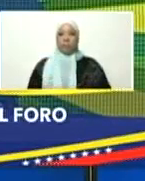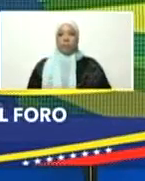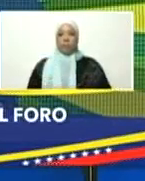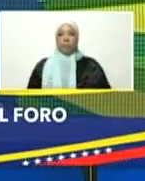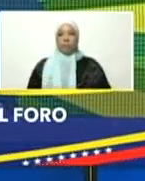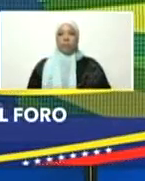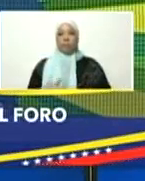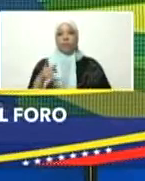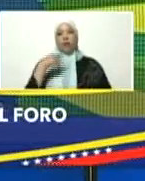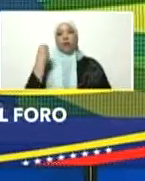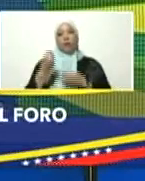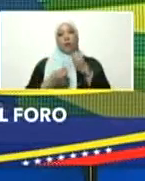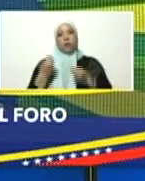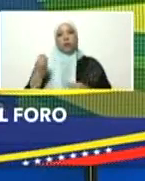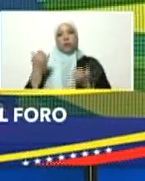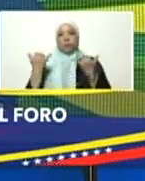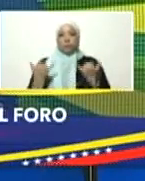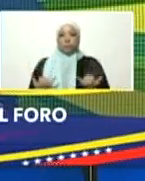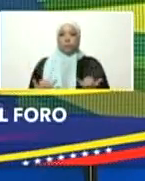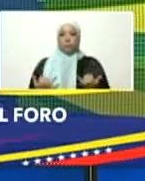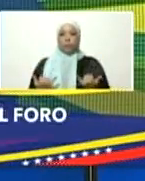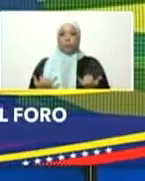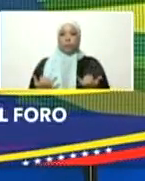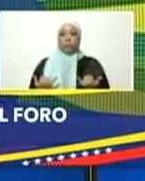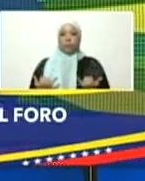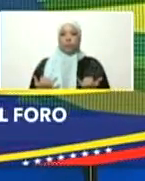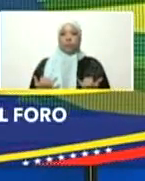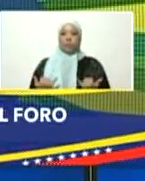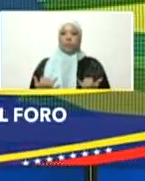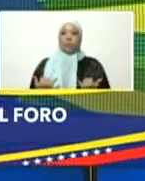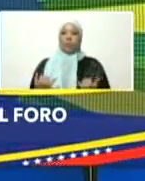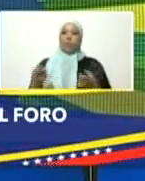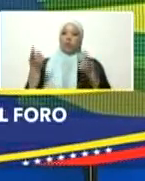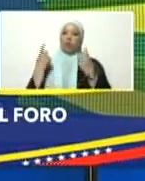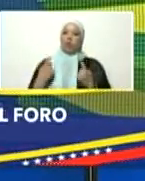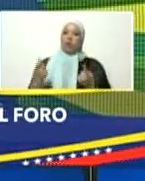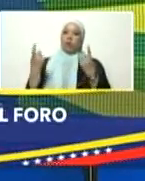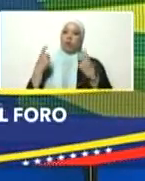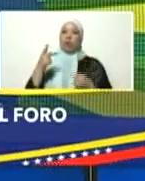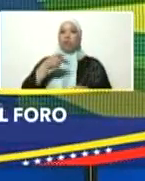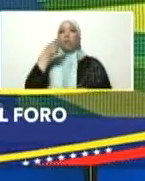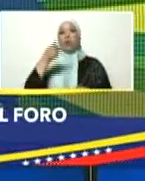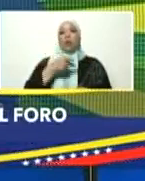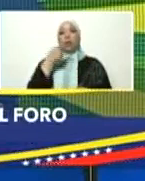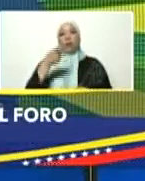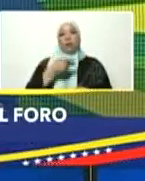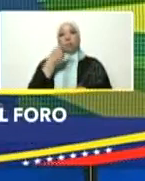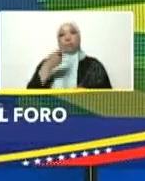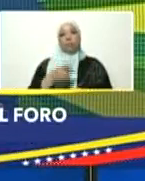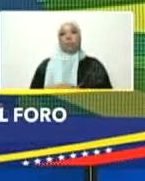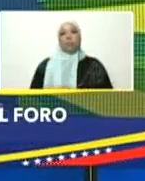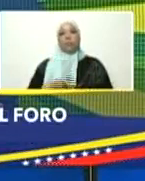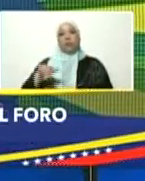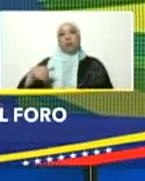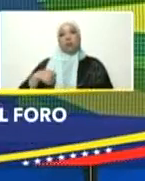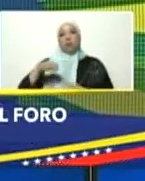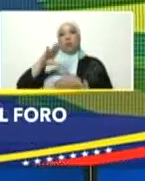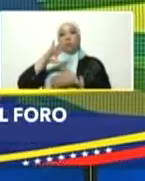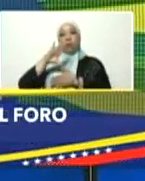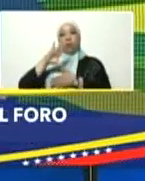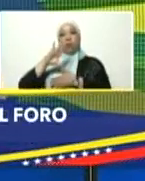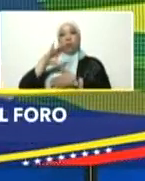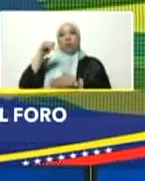una instancia de vanguardia en la formulación de políticas para nuestra América